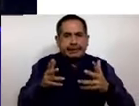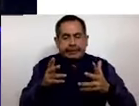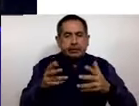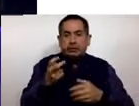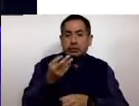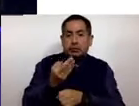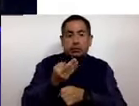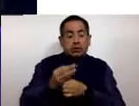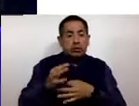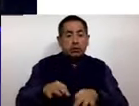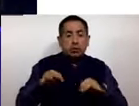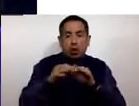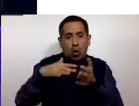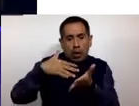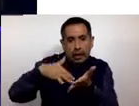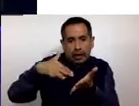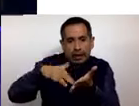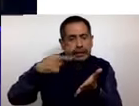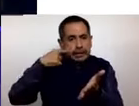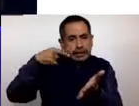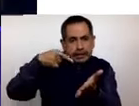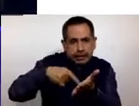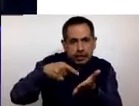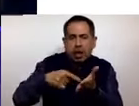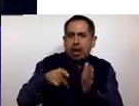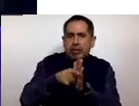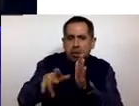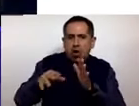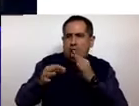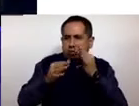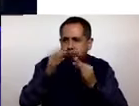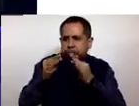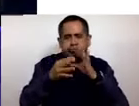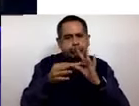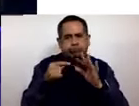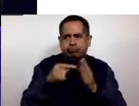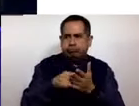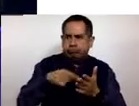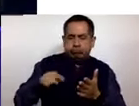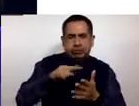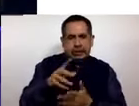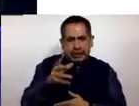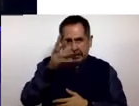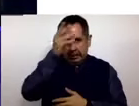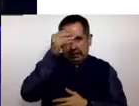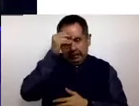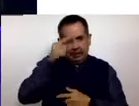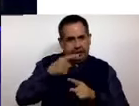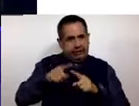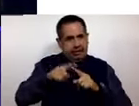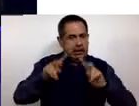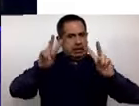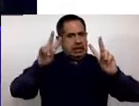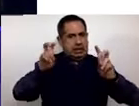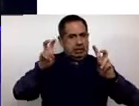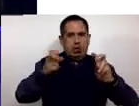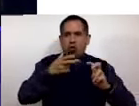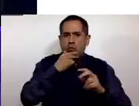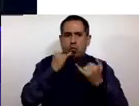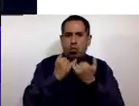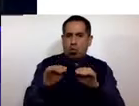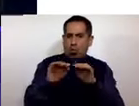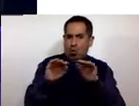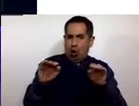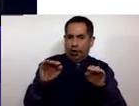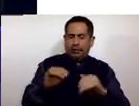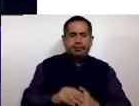través de la literatura y el periodismo a la deconstrucción y el aprendizaje sobre temas relacionados con la igualdad de género.